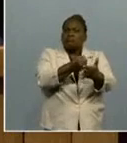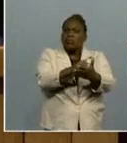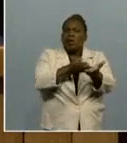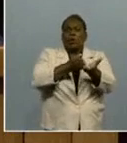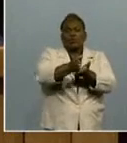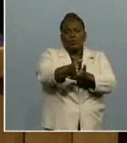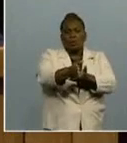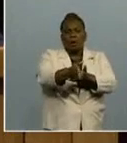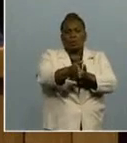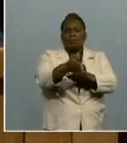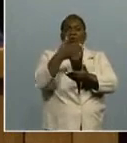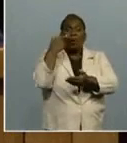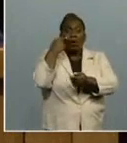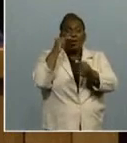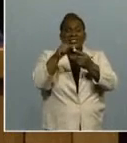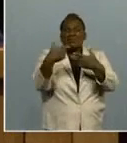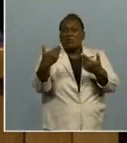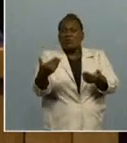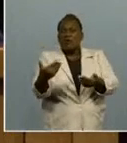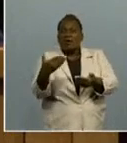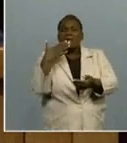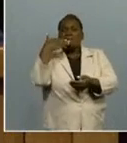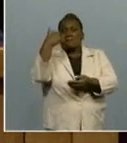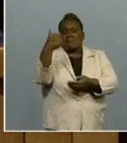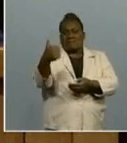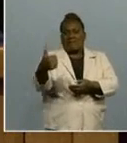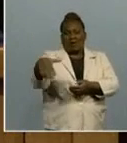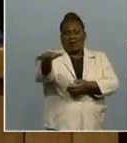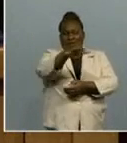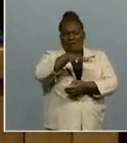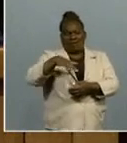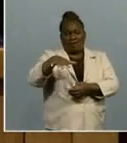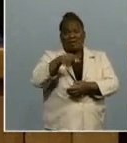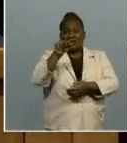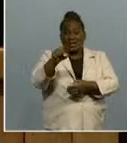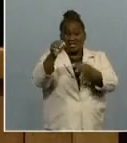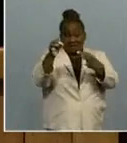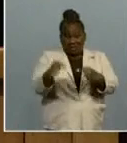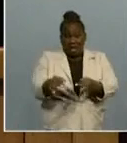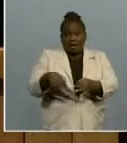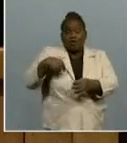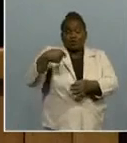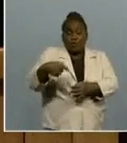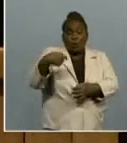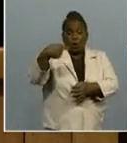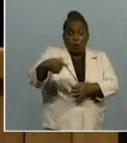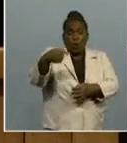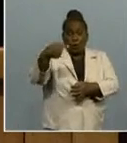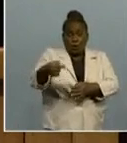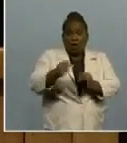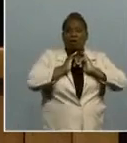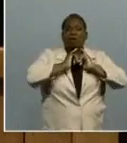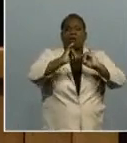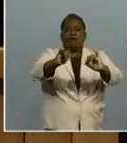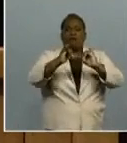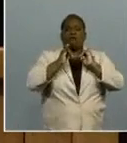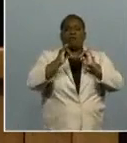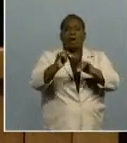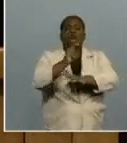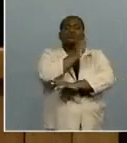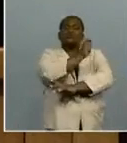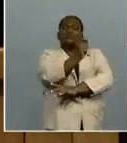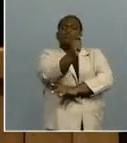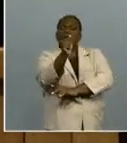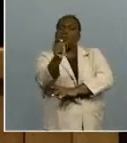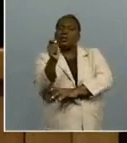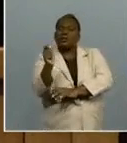social esa verdad hay que hacerla sentir todos los días mediante un goteo informativo educativo